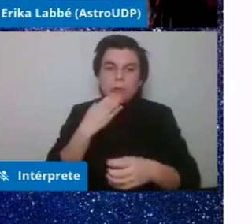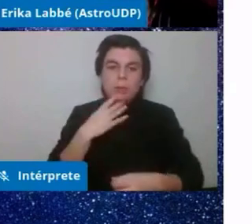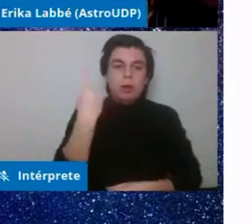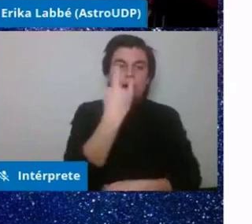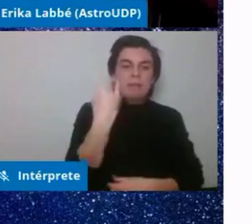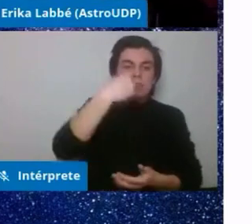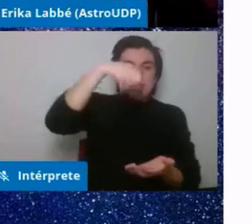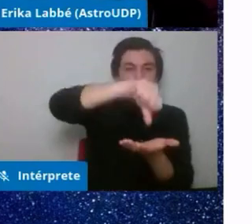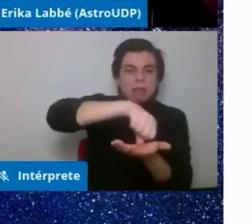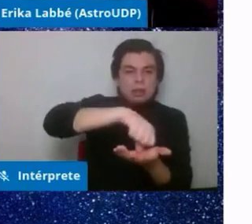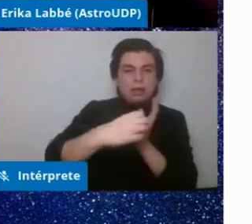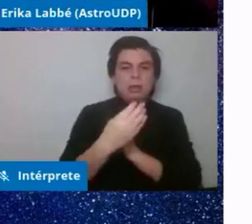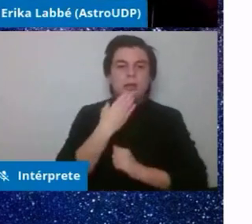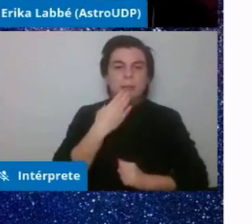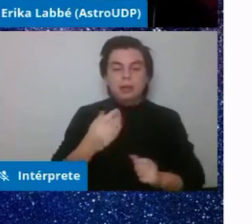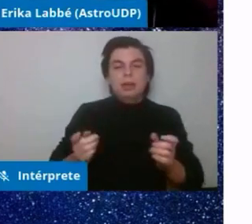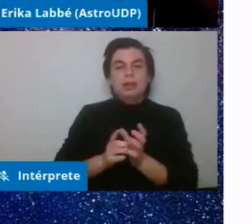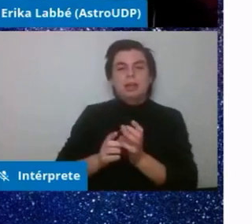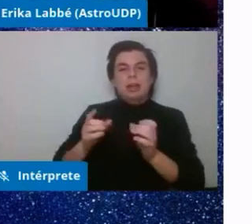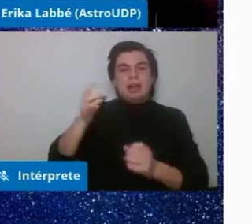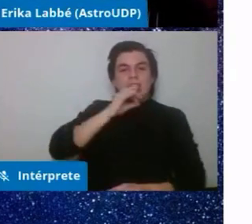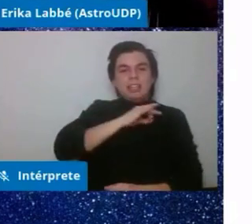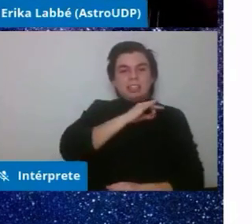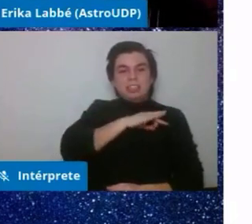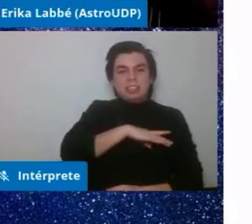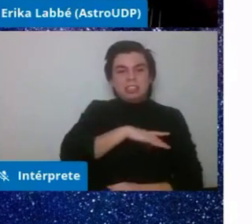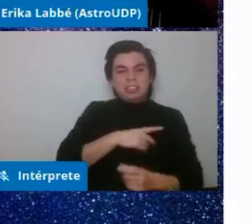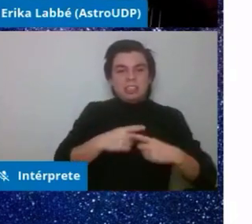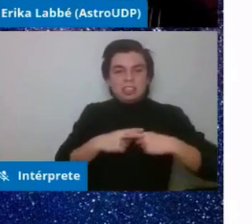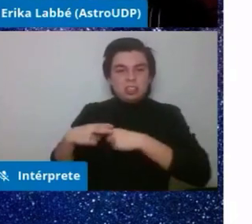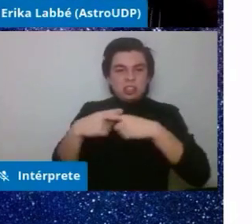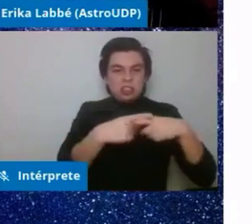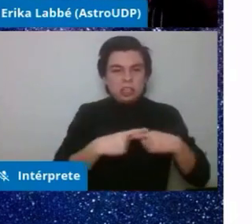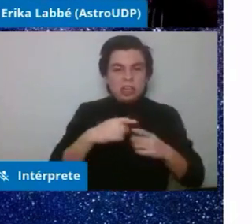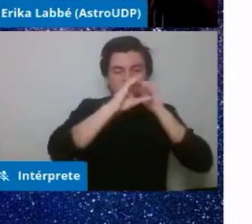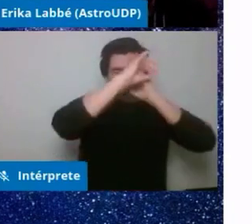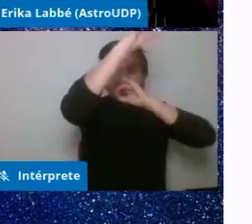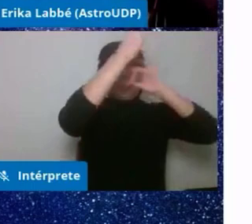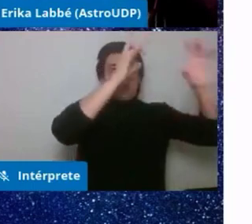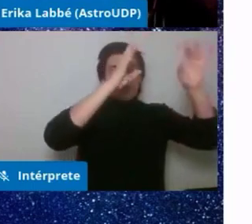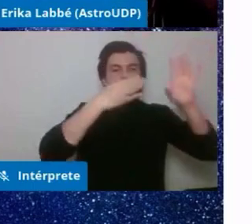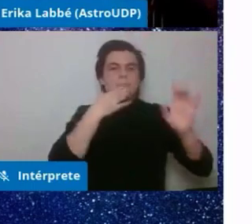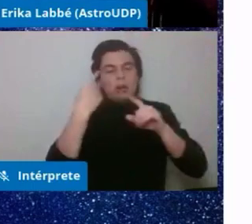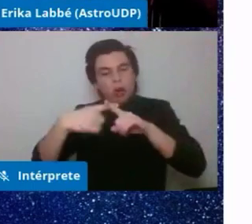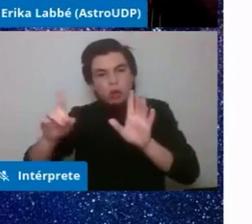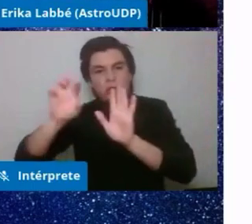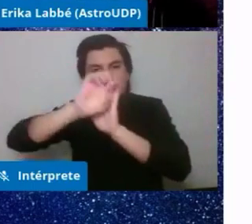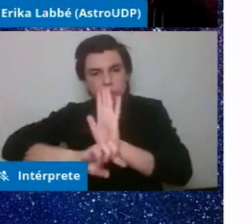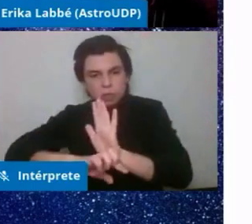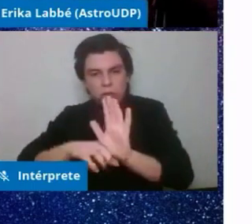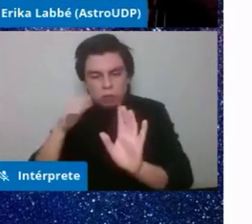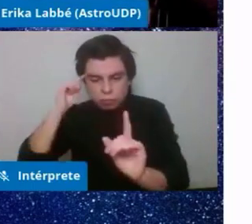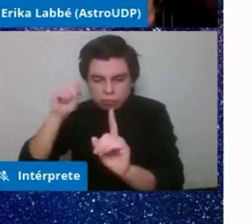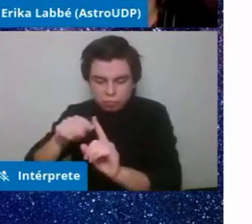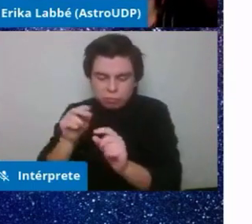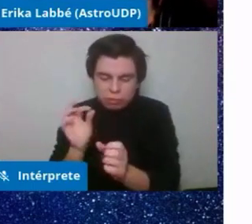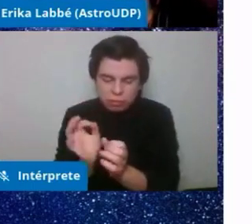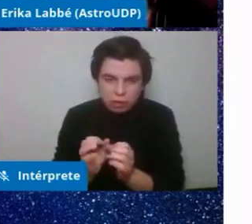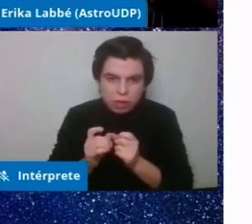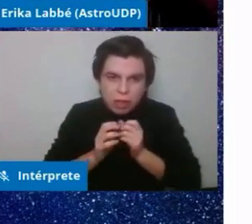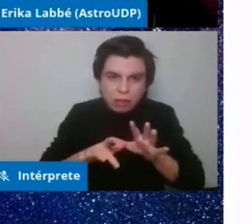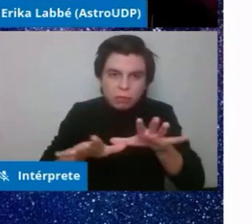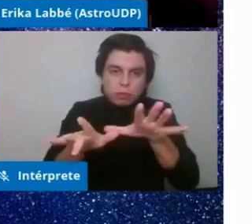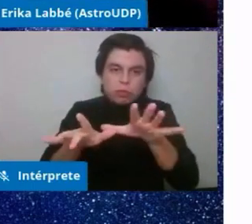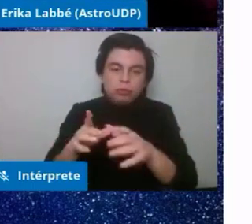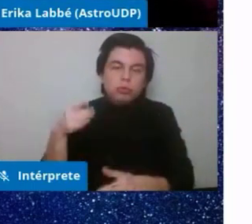Chilena de Astronomía, SOCHIAS, proyectos también independientes que tienen que ver directamente con difusión y en algunos casos directamente